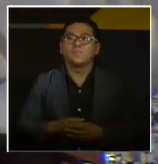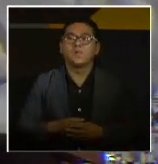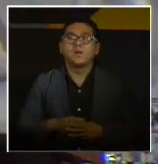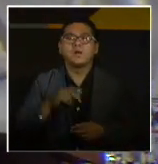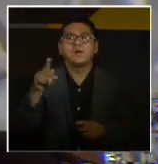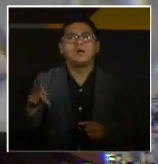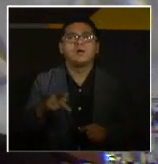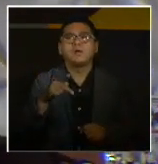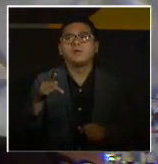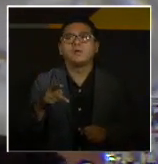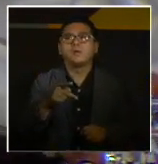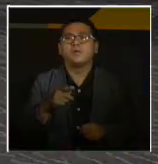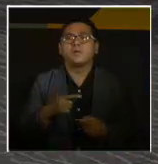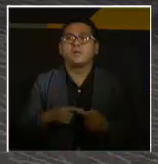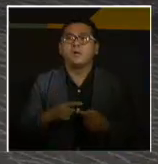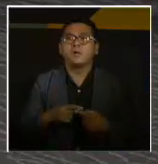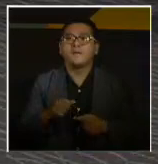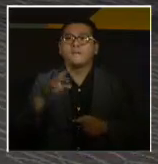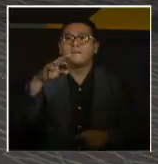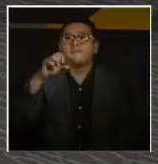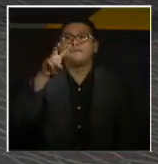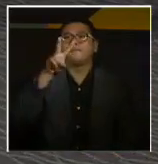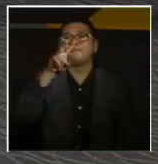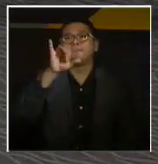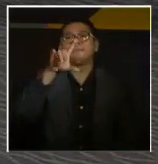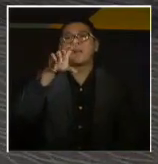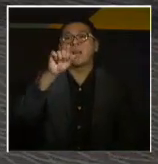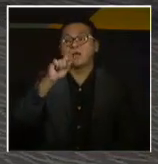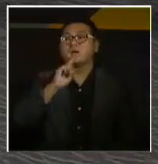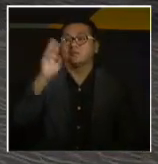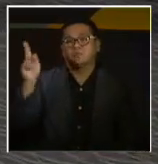la pregunta al candidato Mauricio Vila.